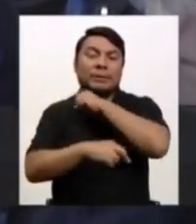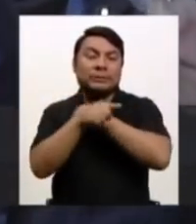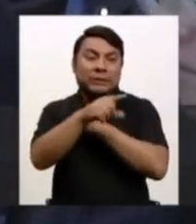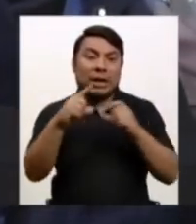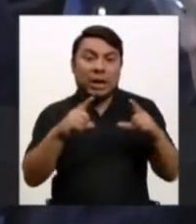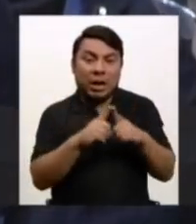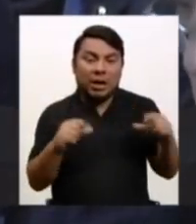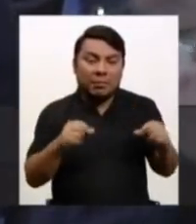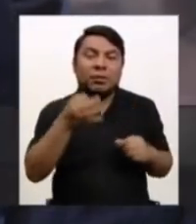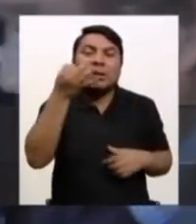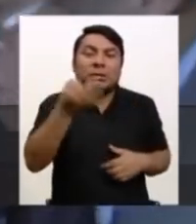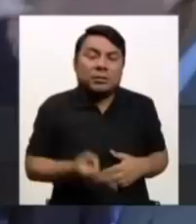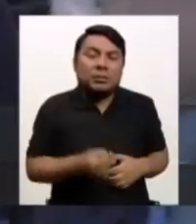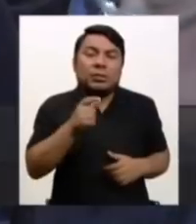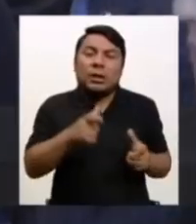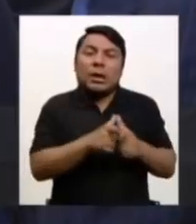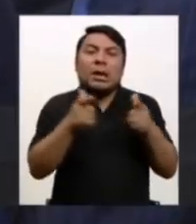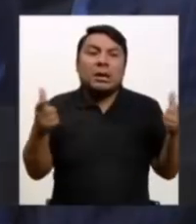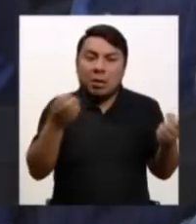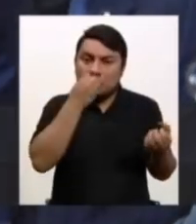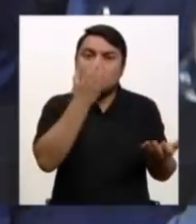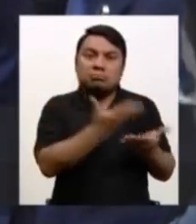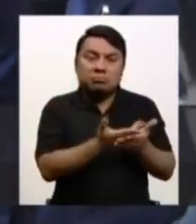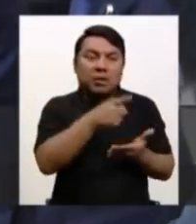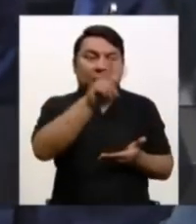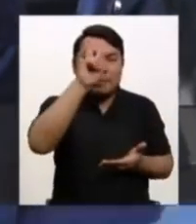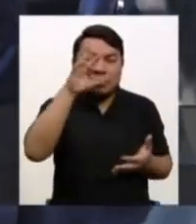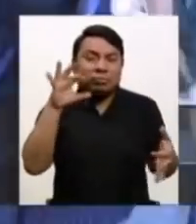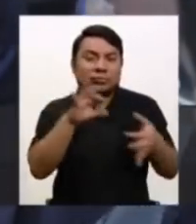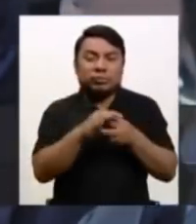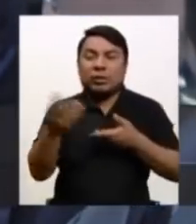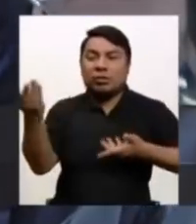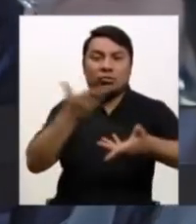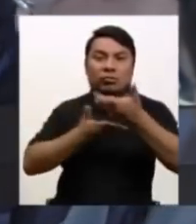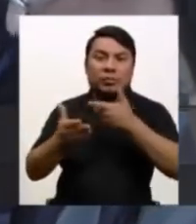es realmente una gran vitrina para el Perú.